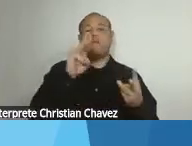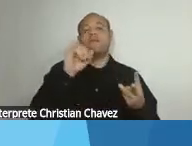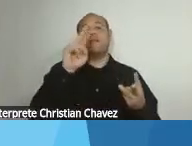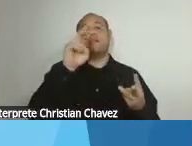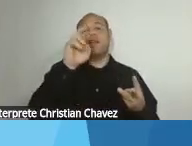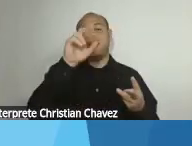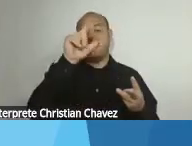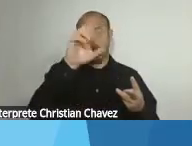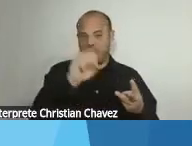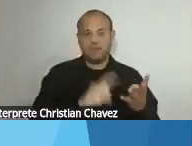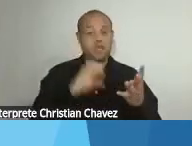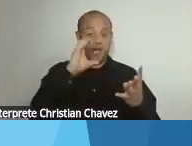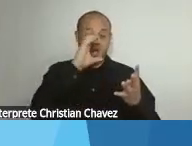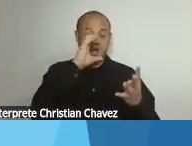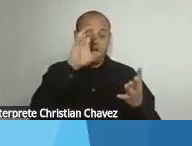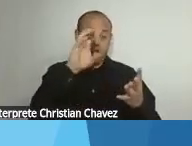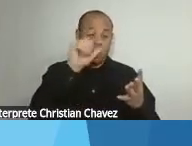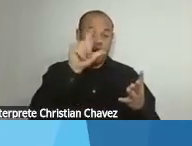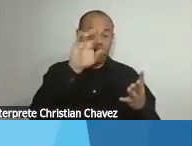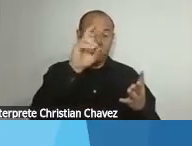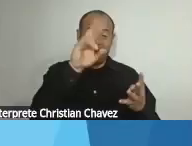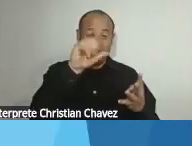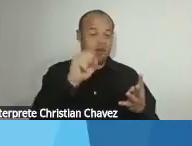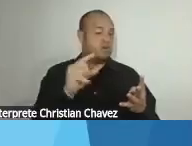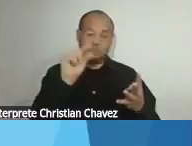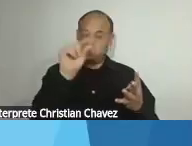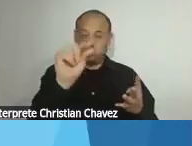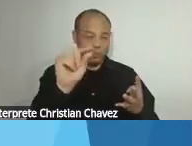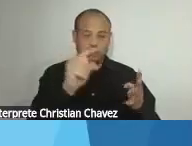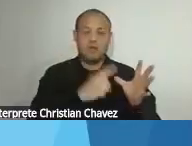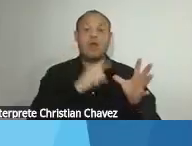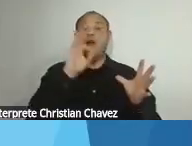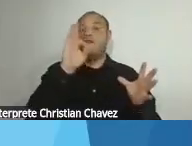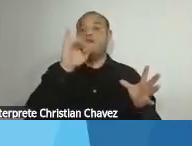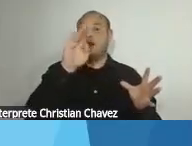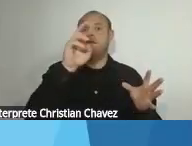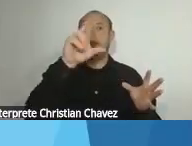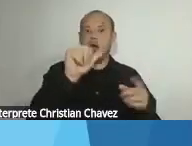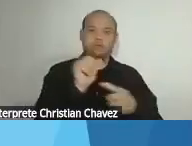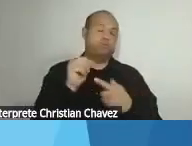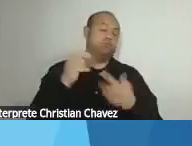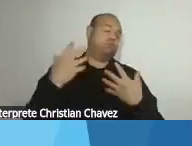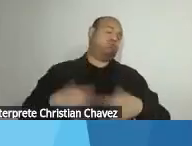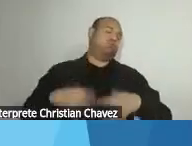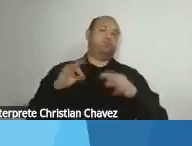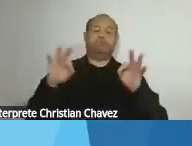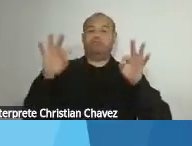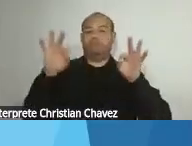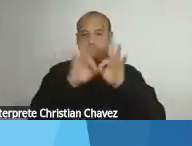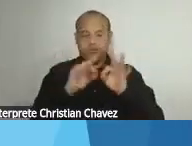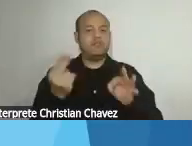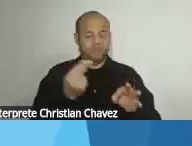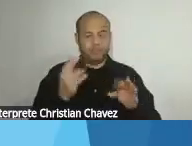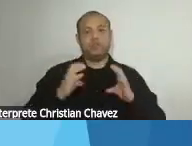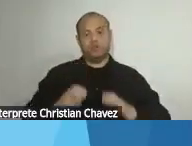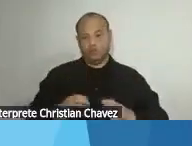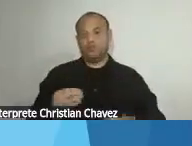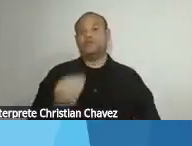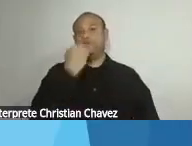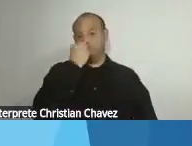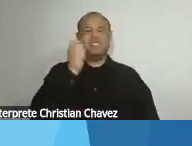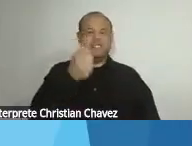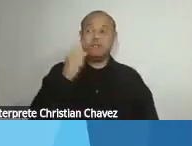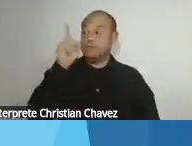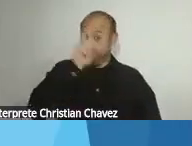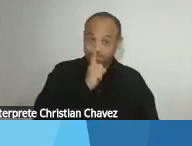demasiada fibra y es muy importante pues que las involucremos en nuestra alimentación, ¿sí? Este mito también es muy común.